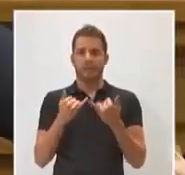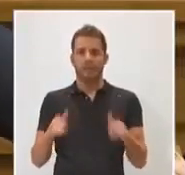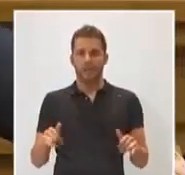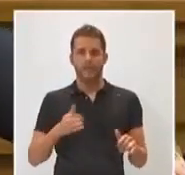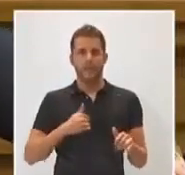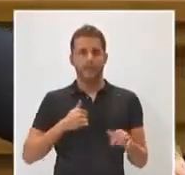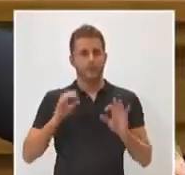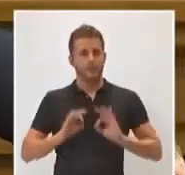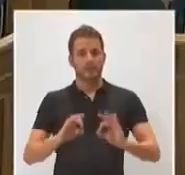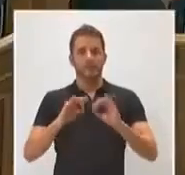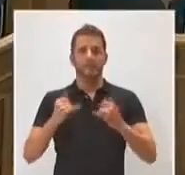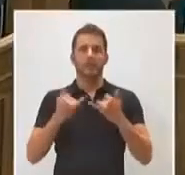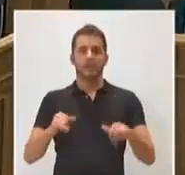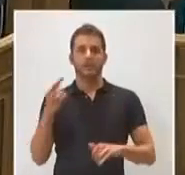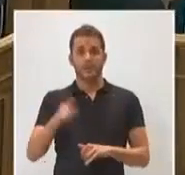particular